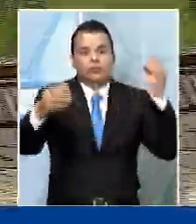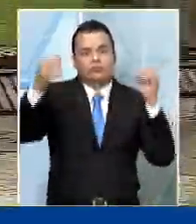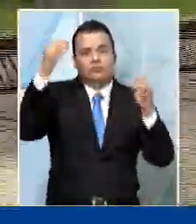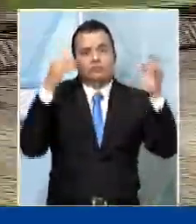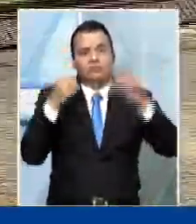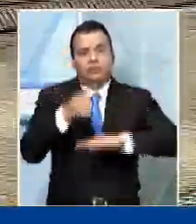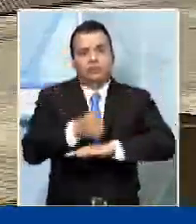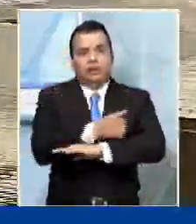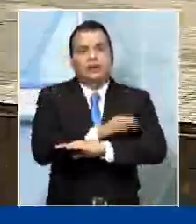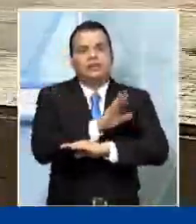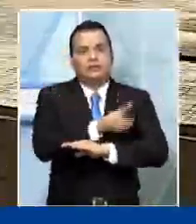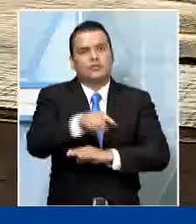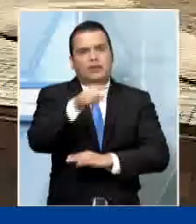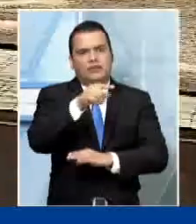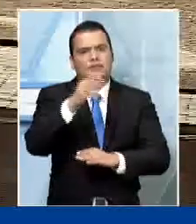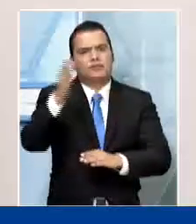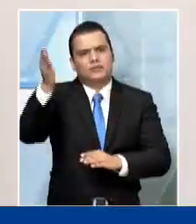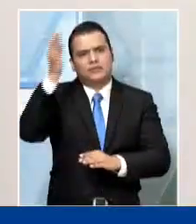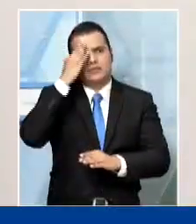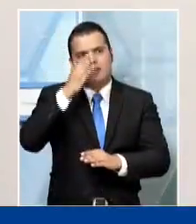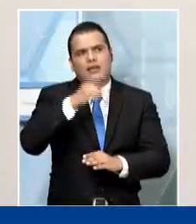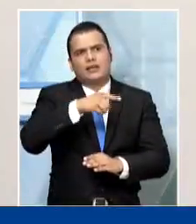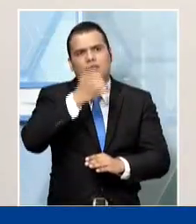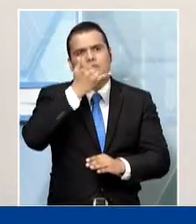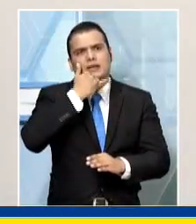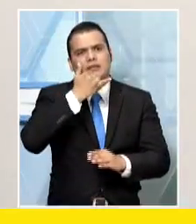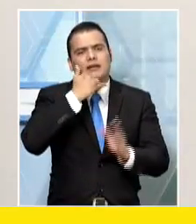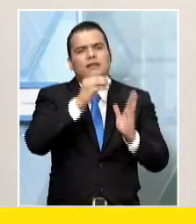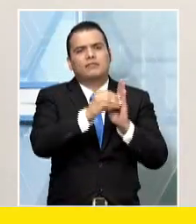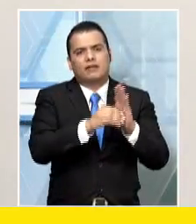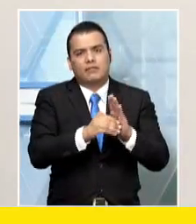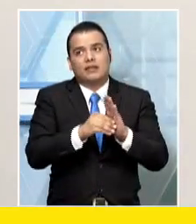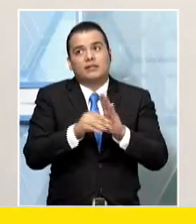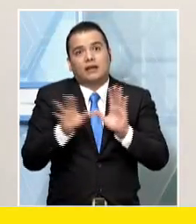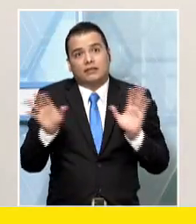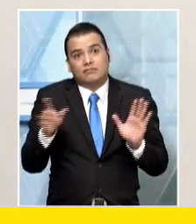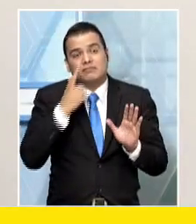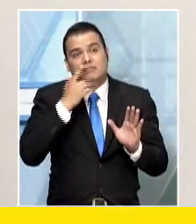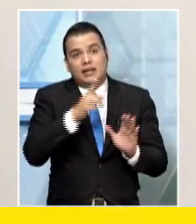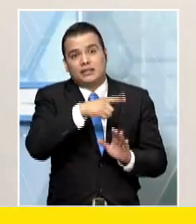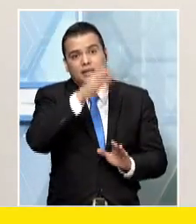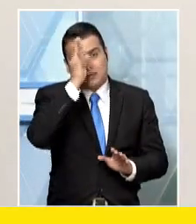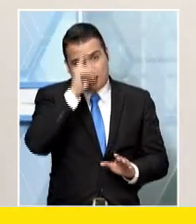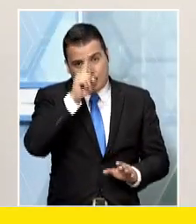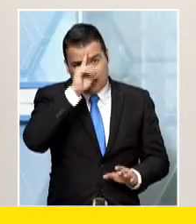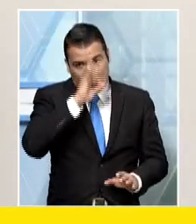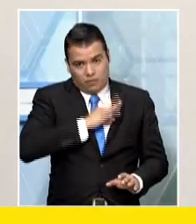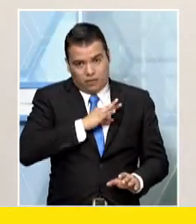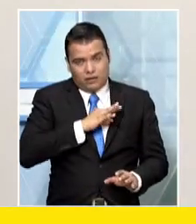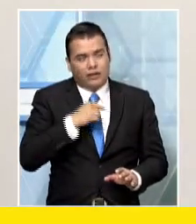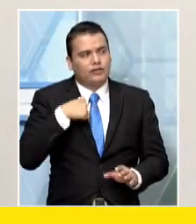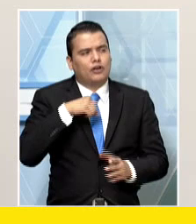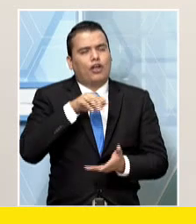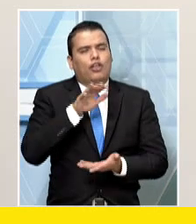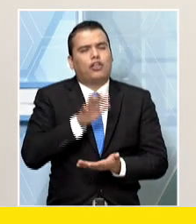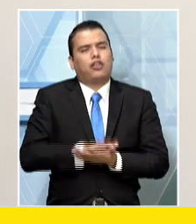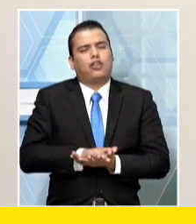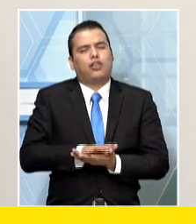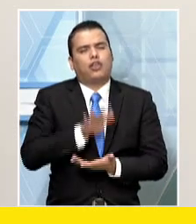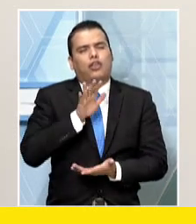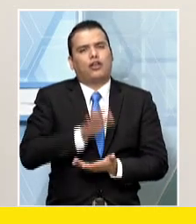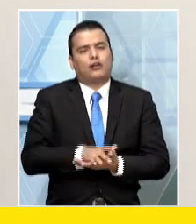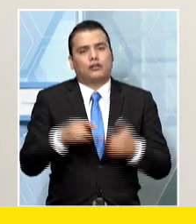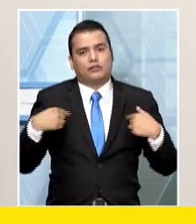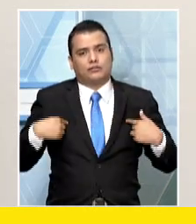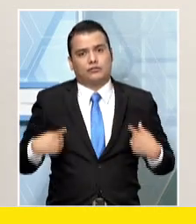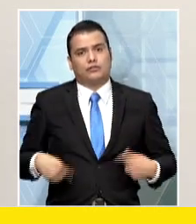tienen identificados como reincidentes. Pero el mensaje para estas personas es que no vamos a bajarle ni un milímetro de